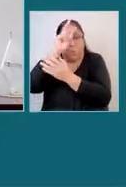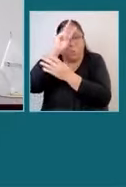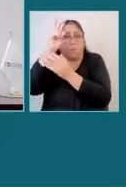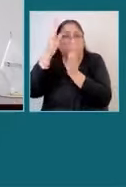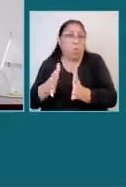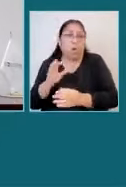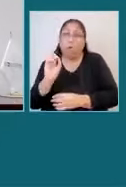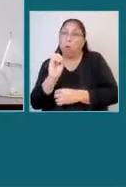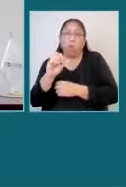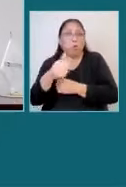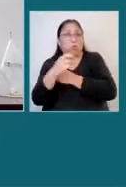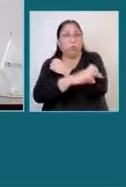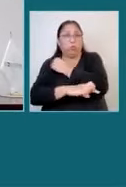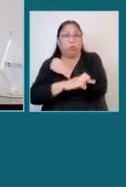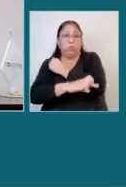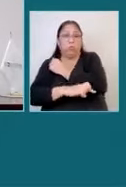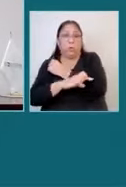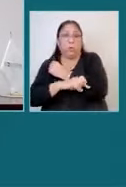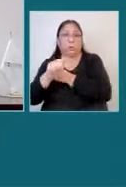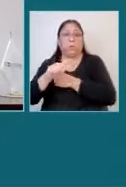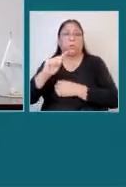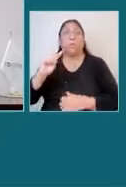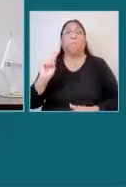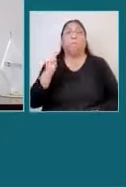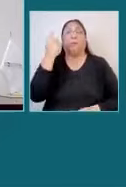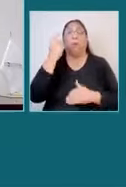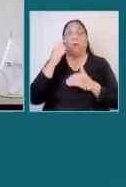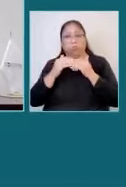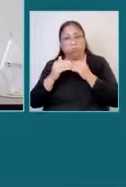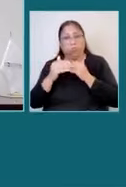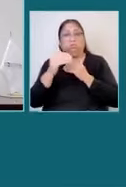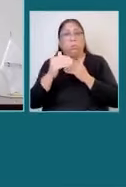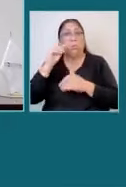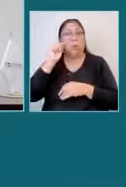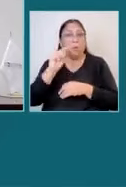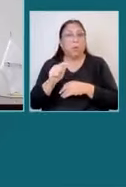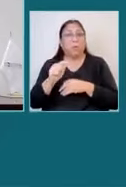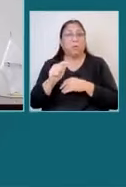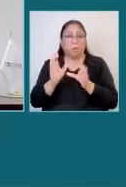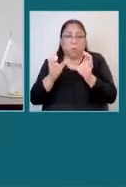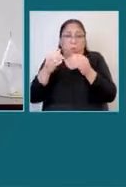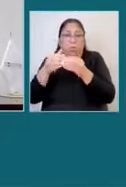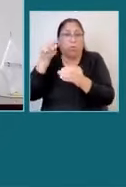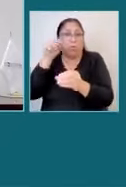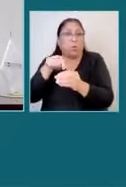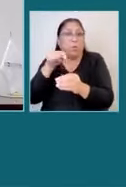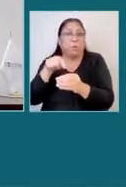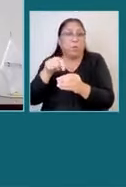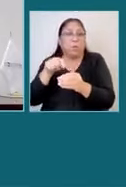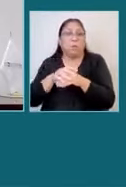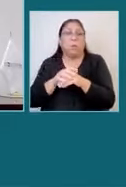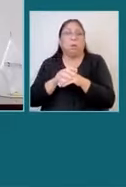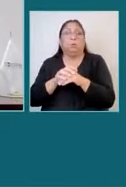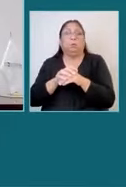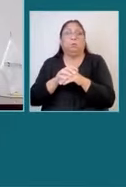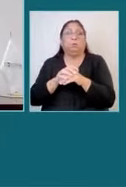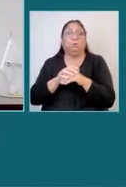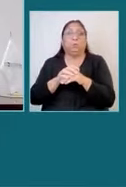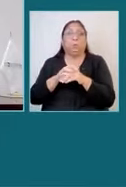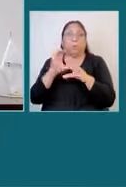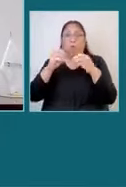o extranjeros de primera generación, ¿no? Es decir, que este sea en la mayor parte